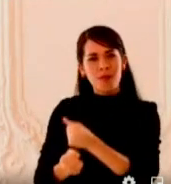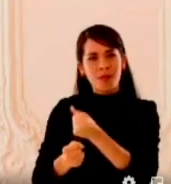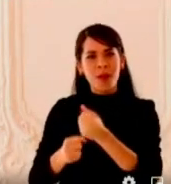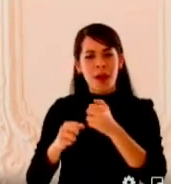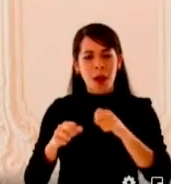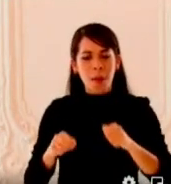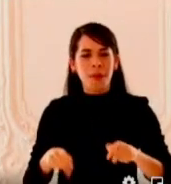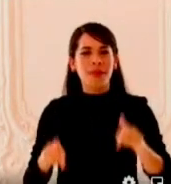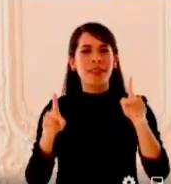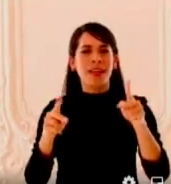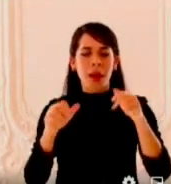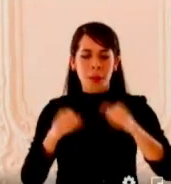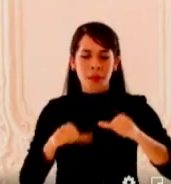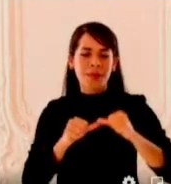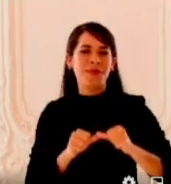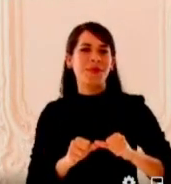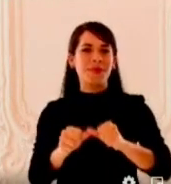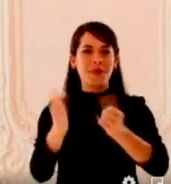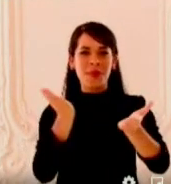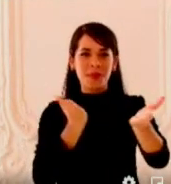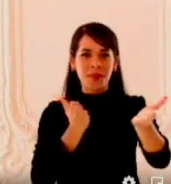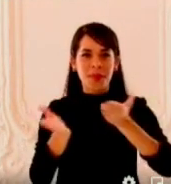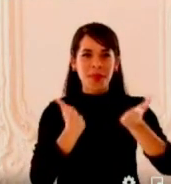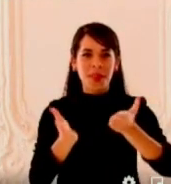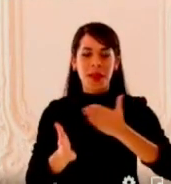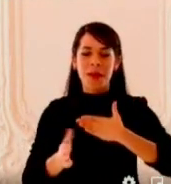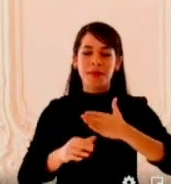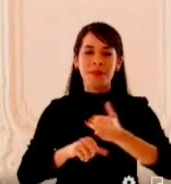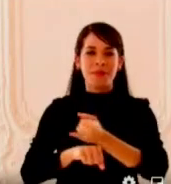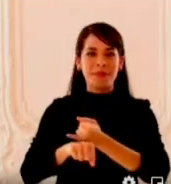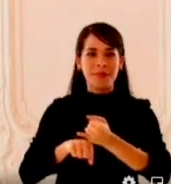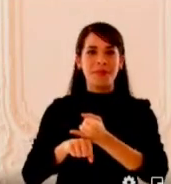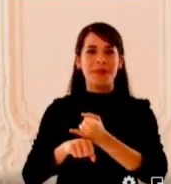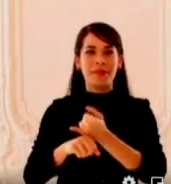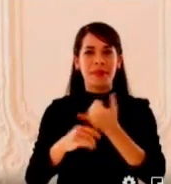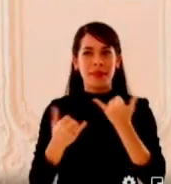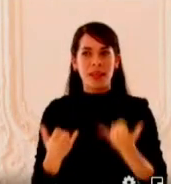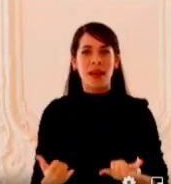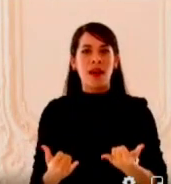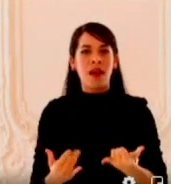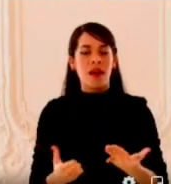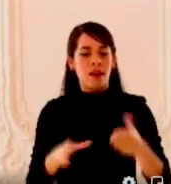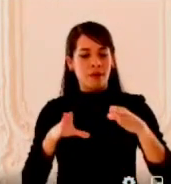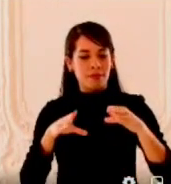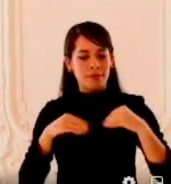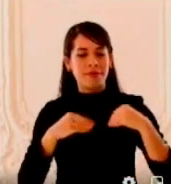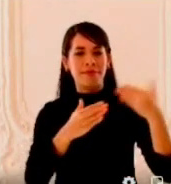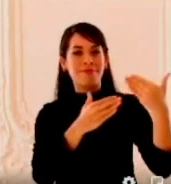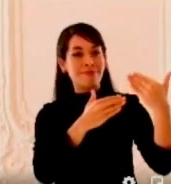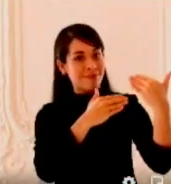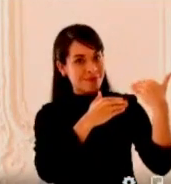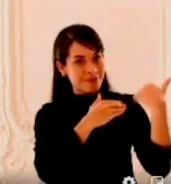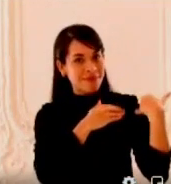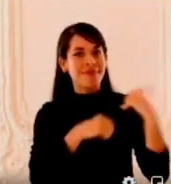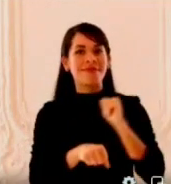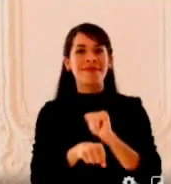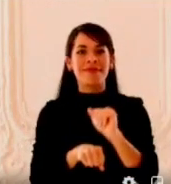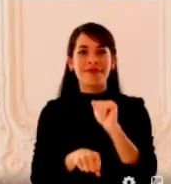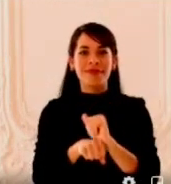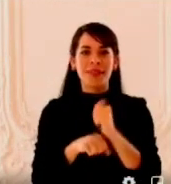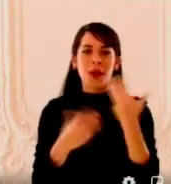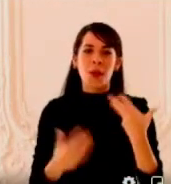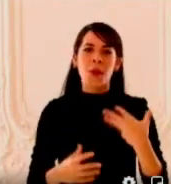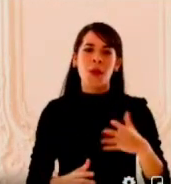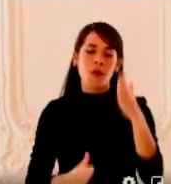oportunidad de continuar sirviéndole a mi isla. Recibo esta encomienda con un gran sentido de responsabilidad y con mucha